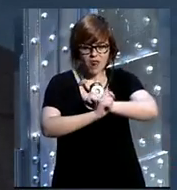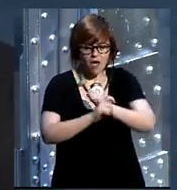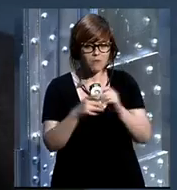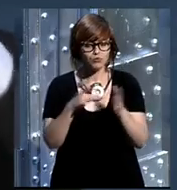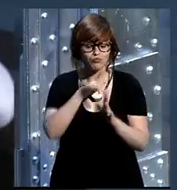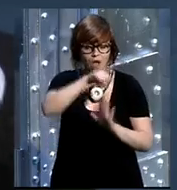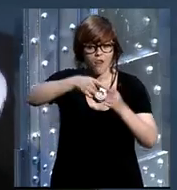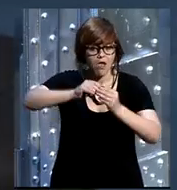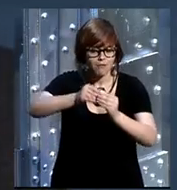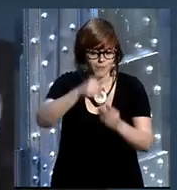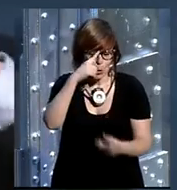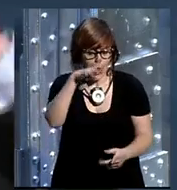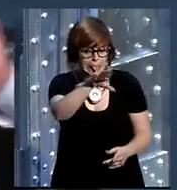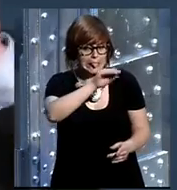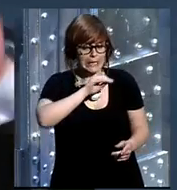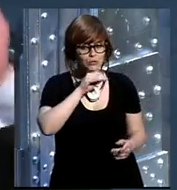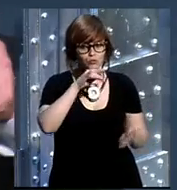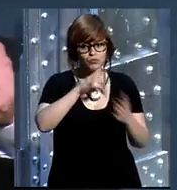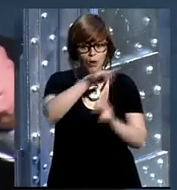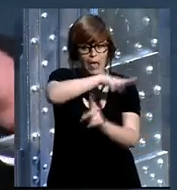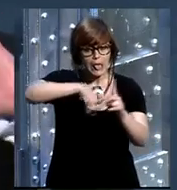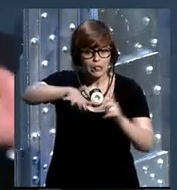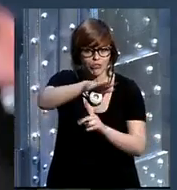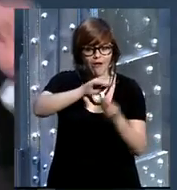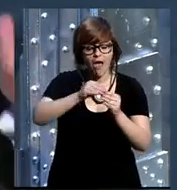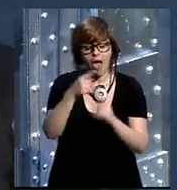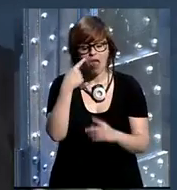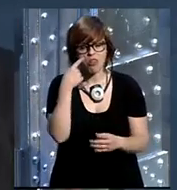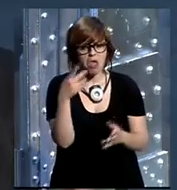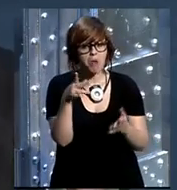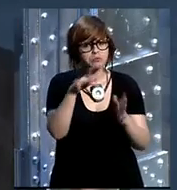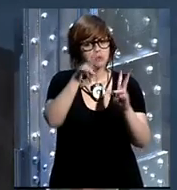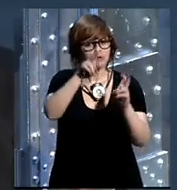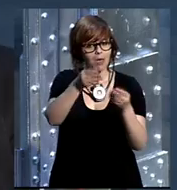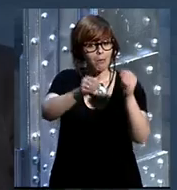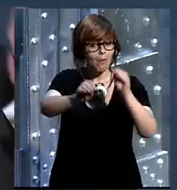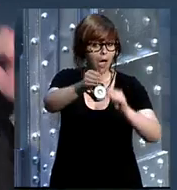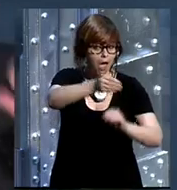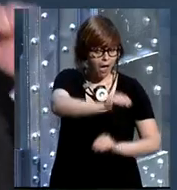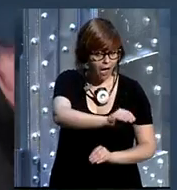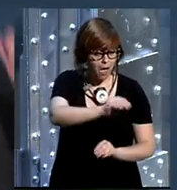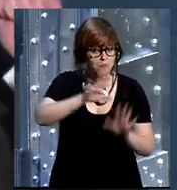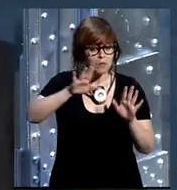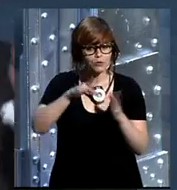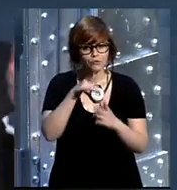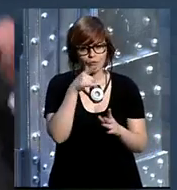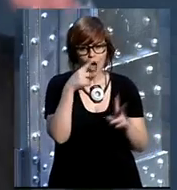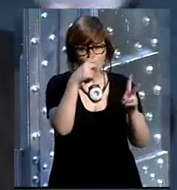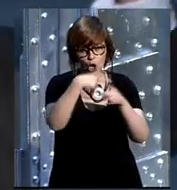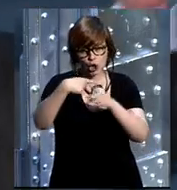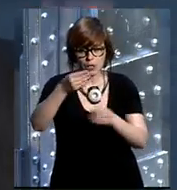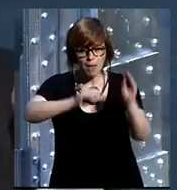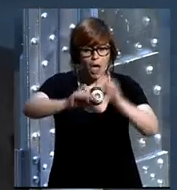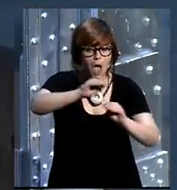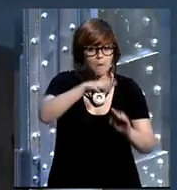lo entiendo porque yo también he estado en ese entorno. Piensas, voy a añadir más cosas porque lo que piensas es, voy a añadir cosas porque así está en